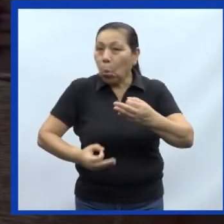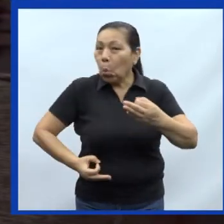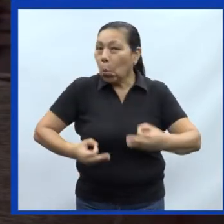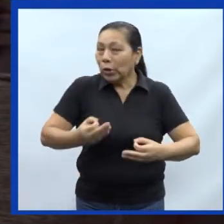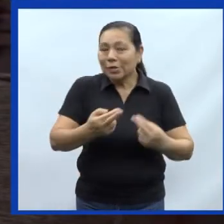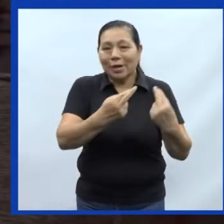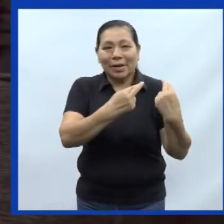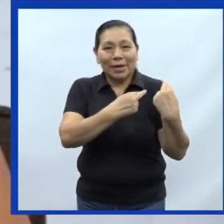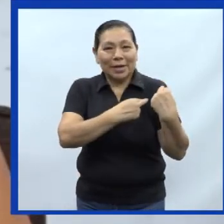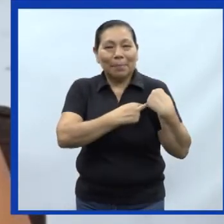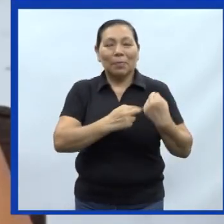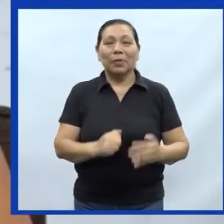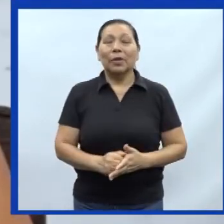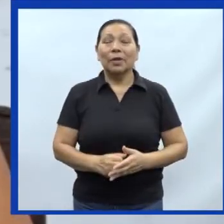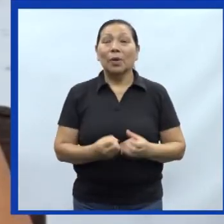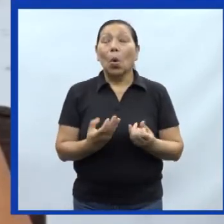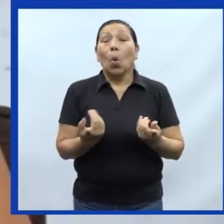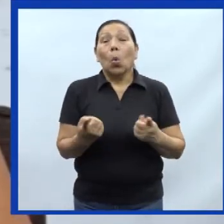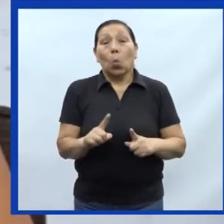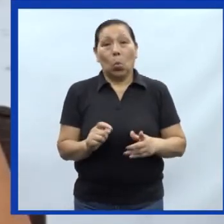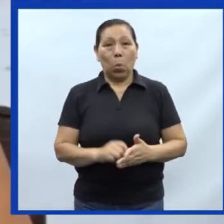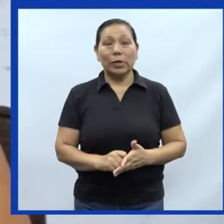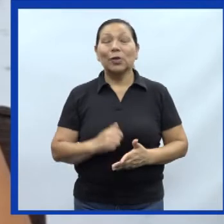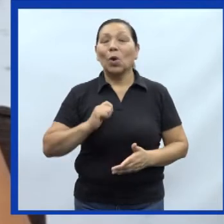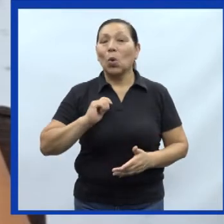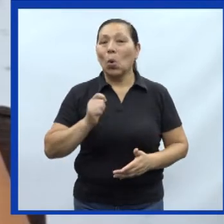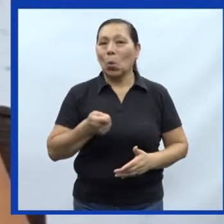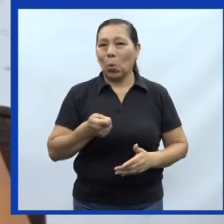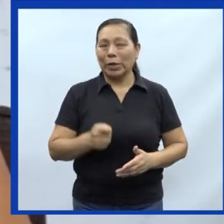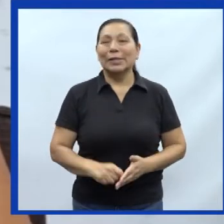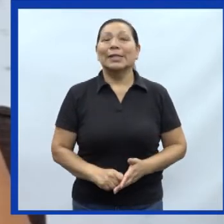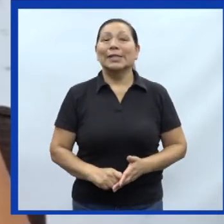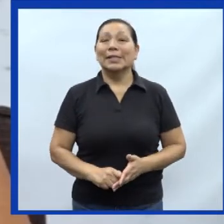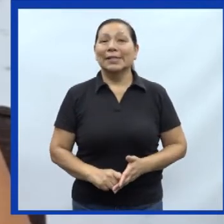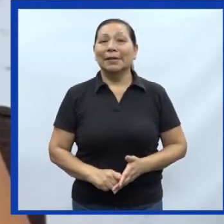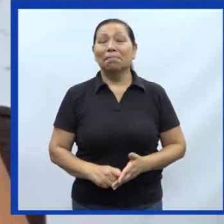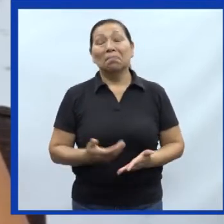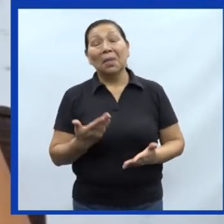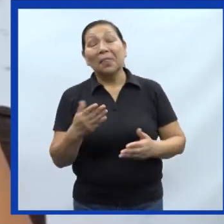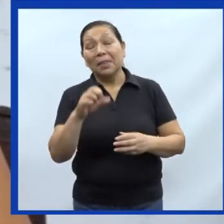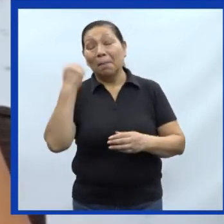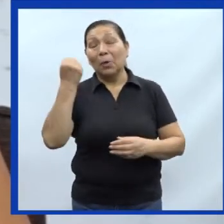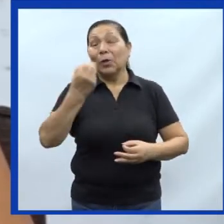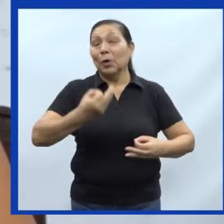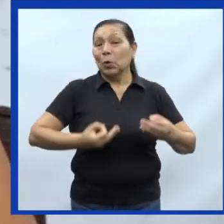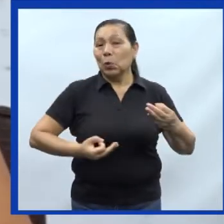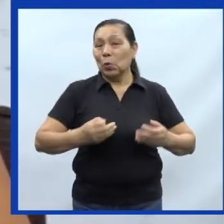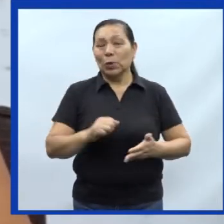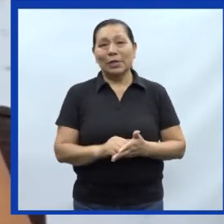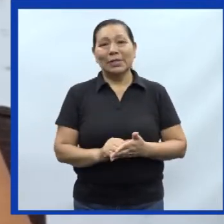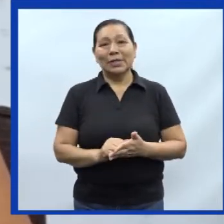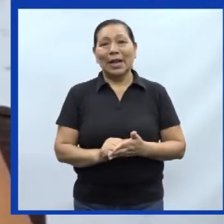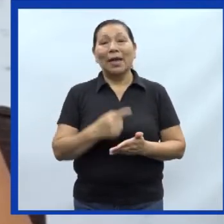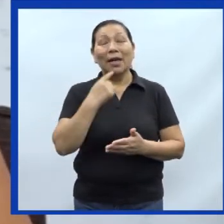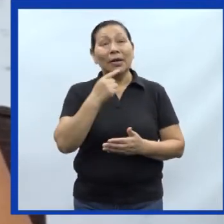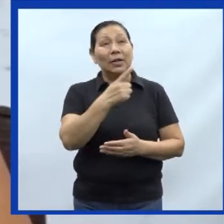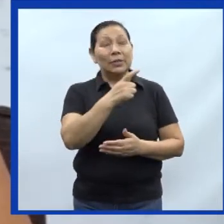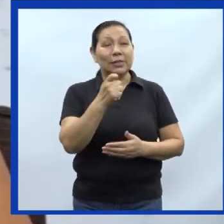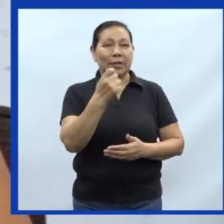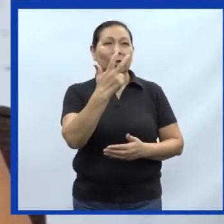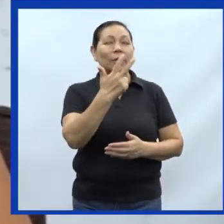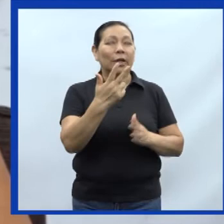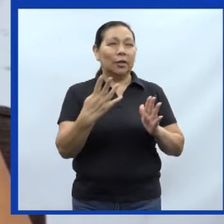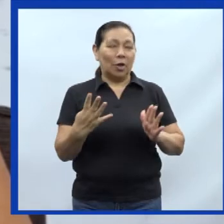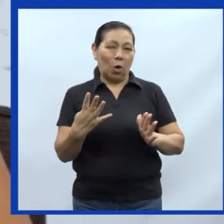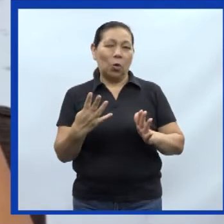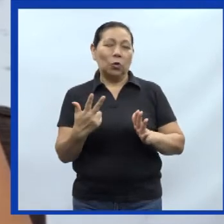es obligatorio en tanto y en cuanto los jueces constitucionales del Poder Judicial, en virtud del 138 del